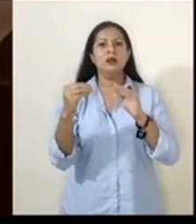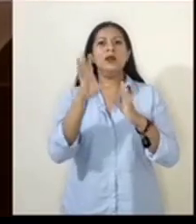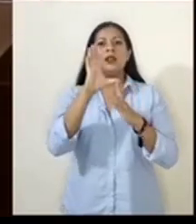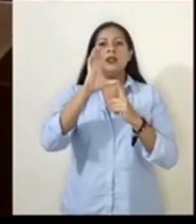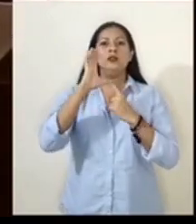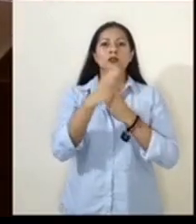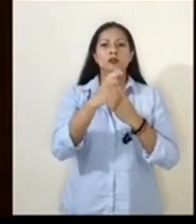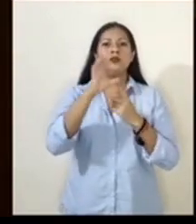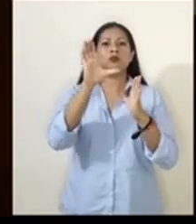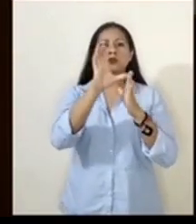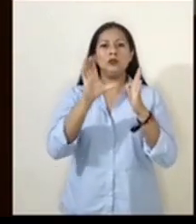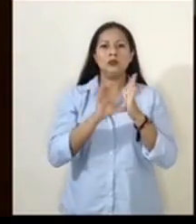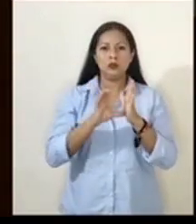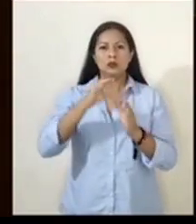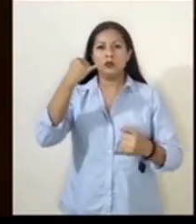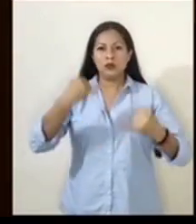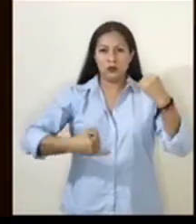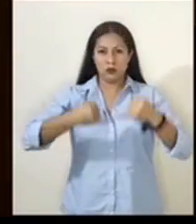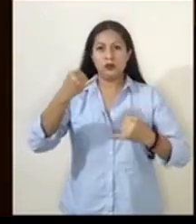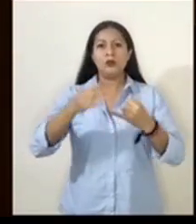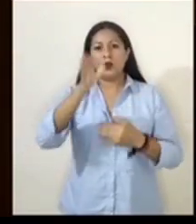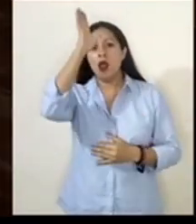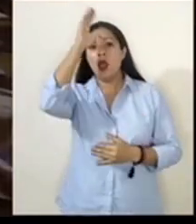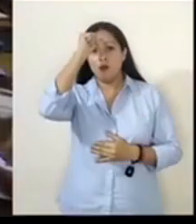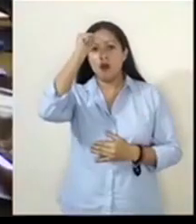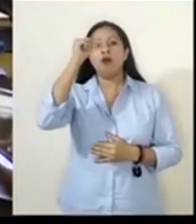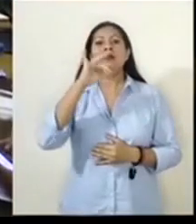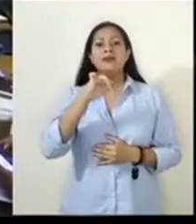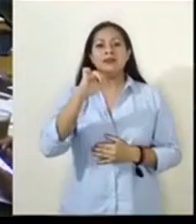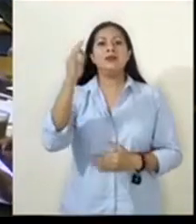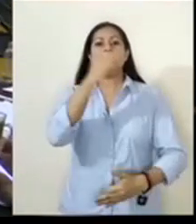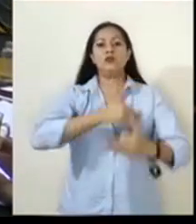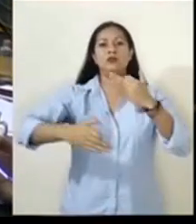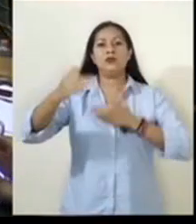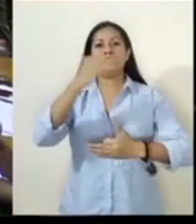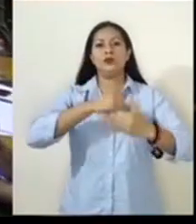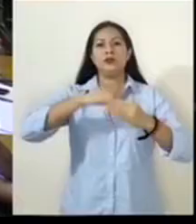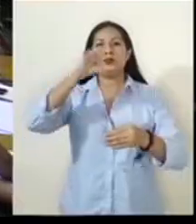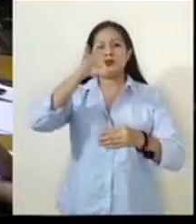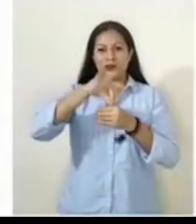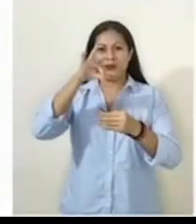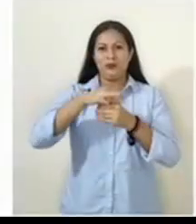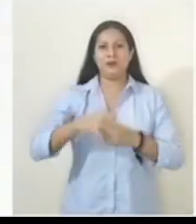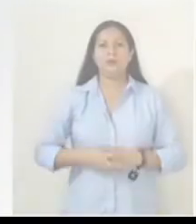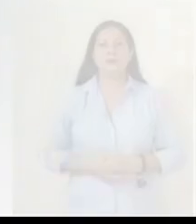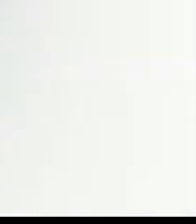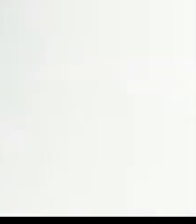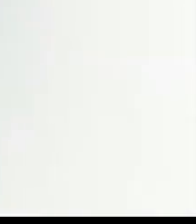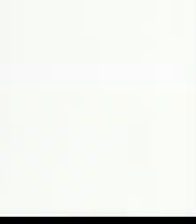comisión de estudios constitucionales y jurídicos fue aprobado por mayoría de votos